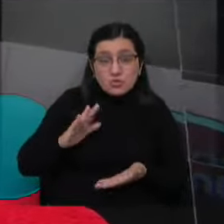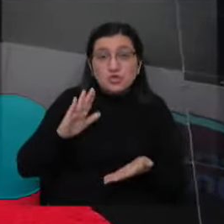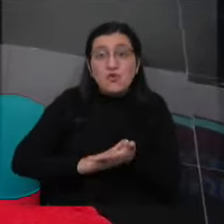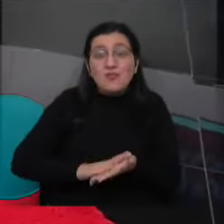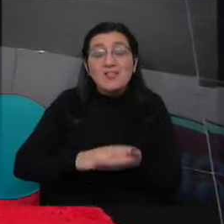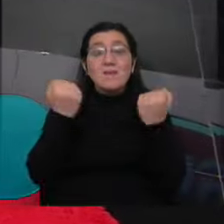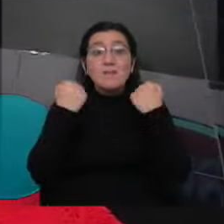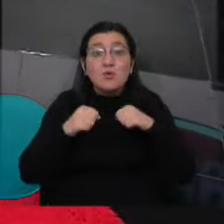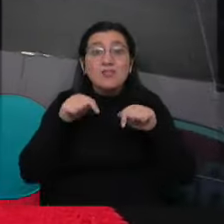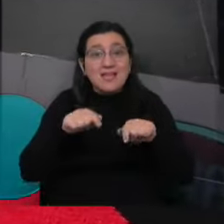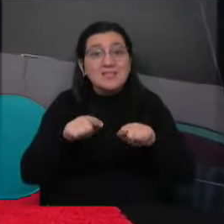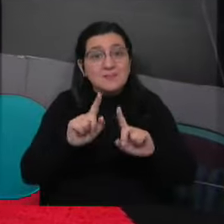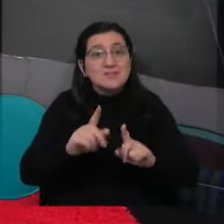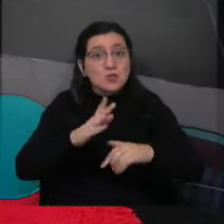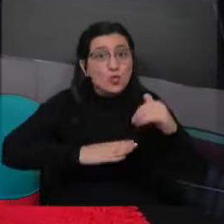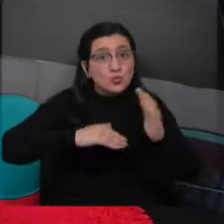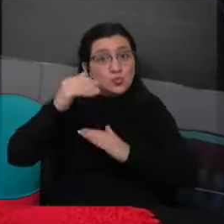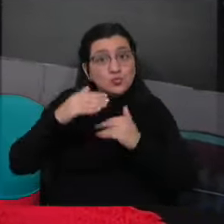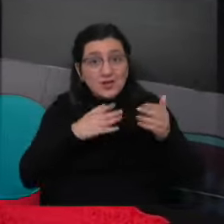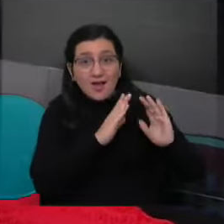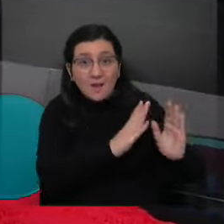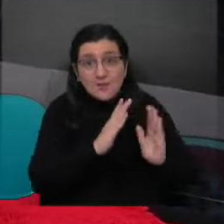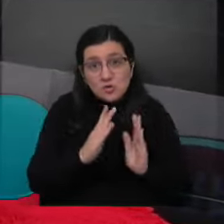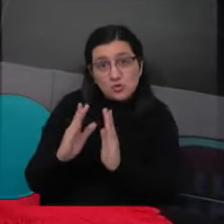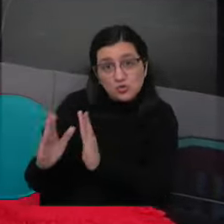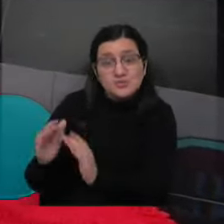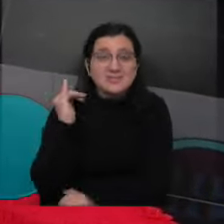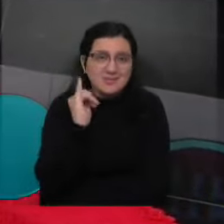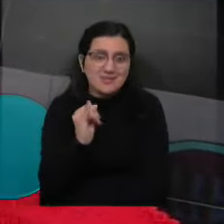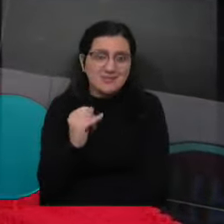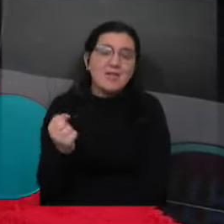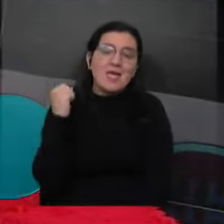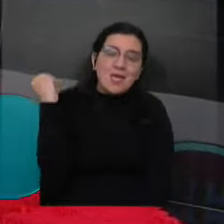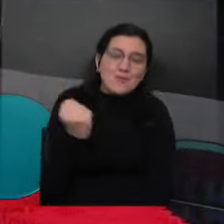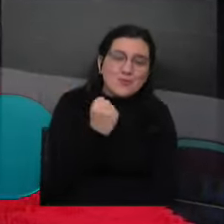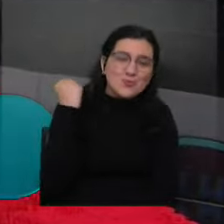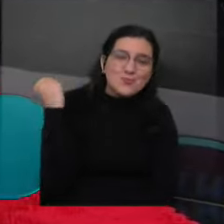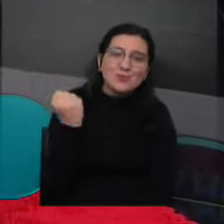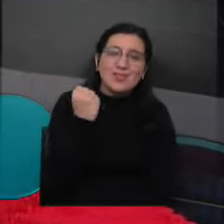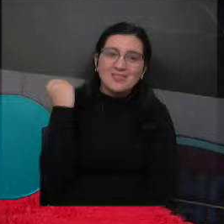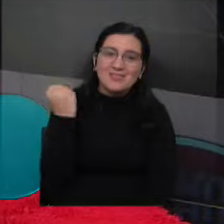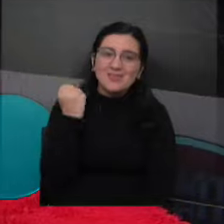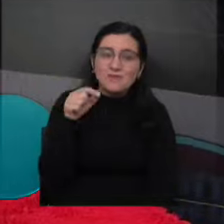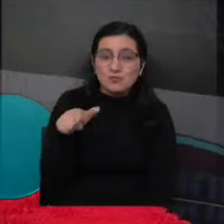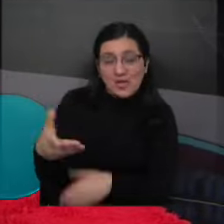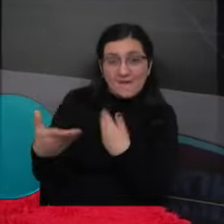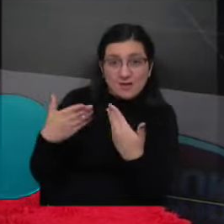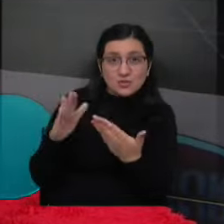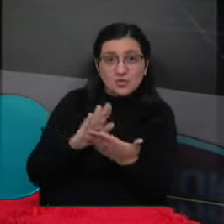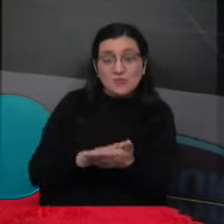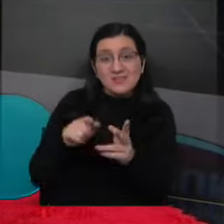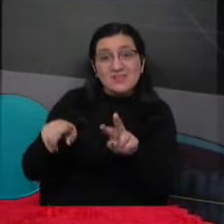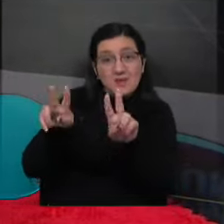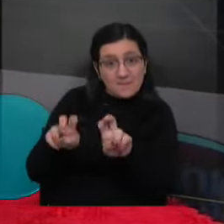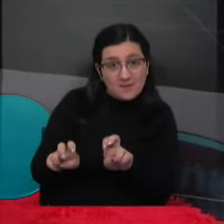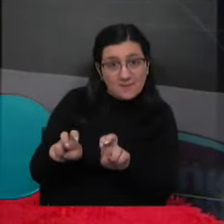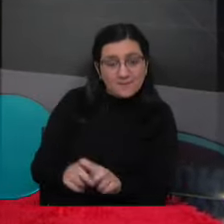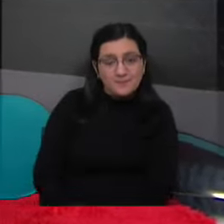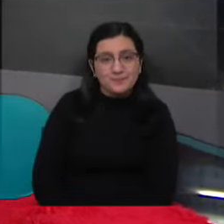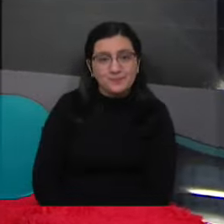ahí también se construyen caminos Sí por supuesto es muy importante e vos hablas de esto Esto es